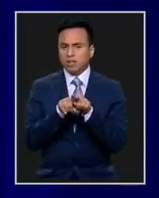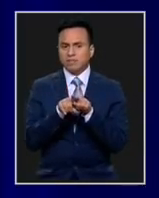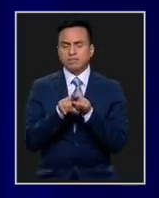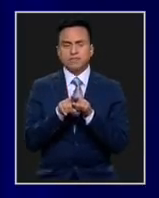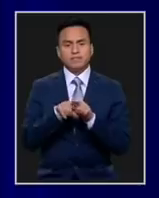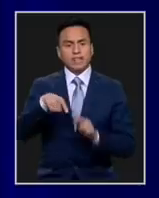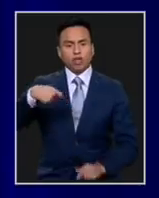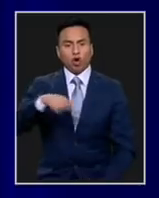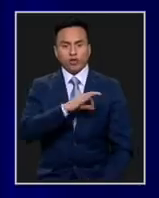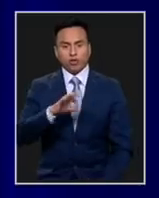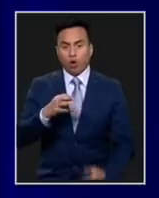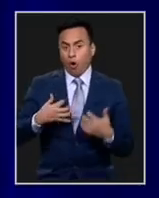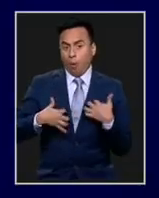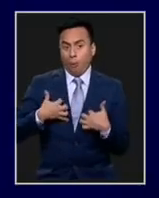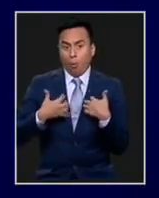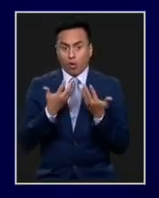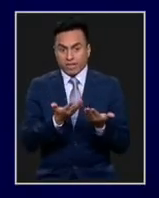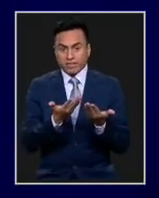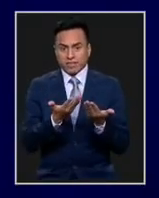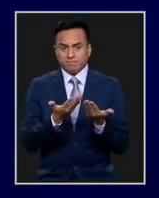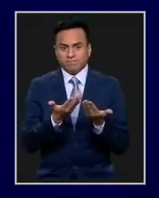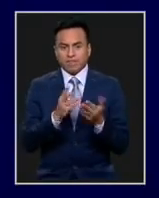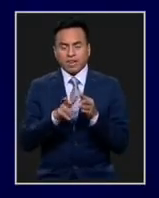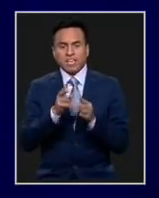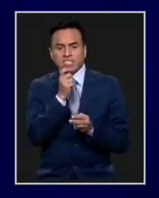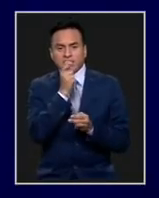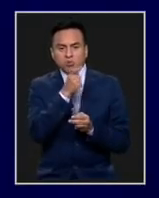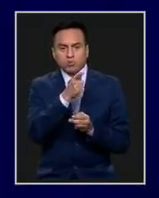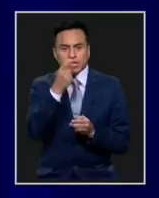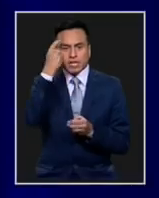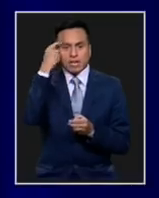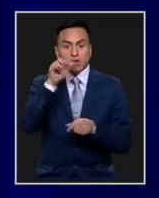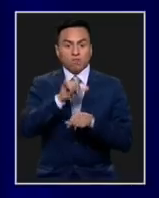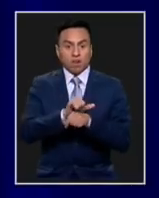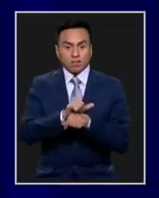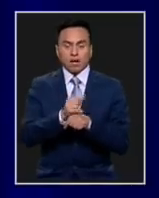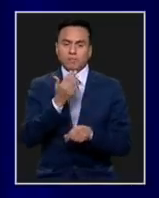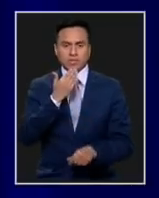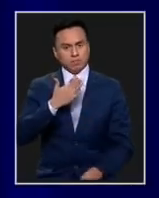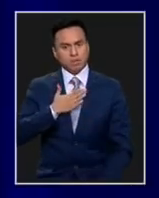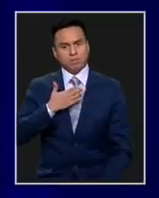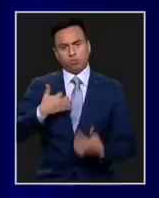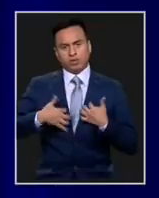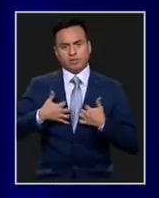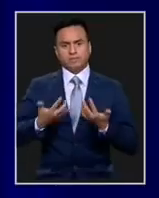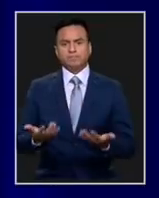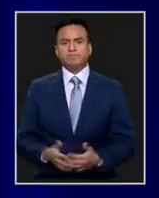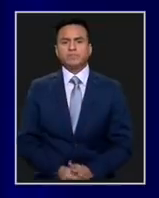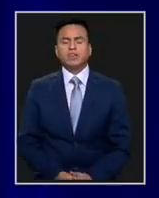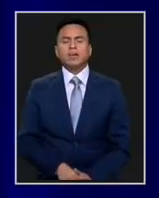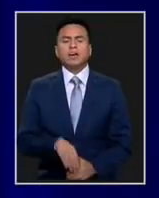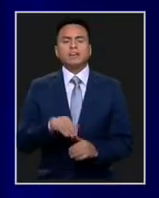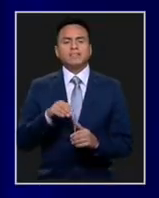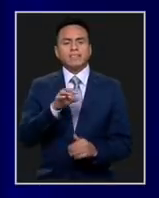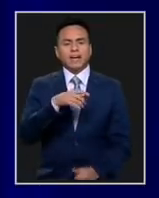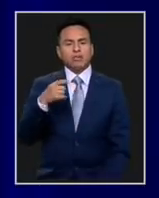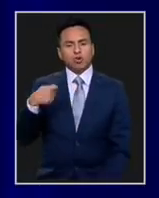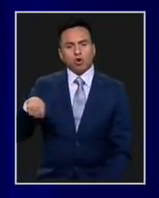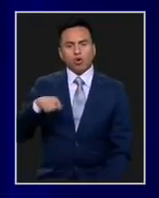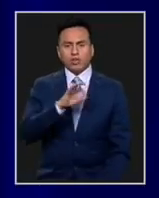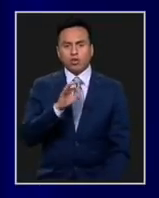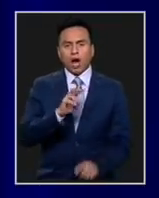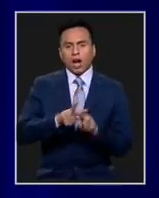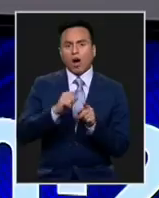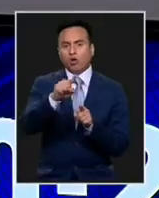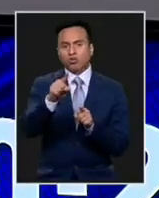senador Esondón le molesta que le hagan denuncias que él cree que son falsas. A mí también me molesta que el senador Osandón haga con